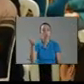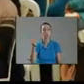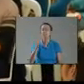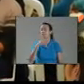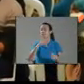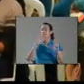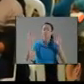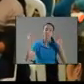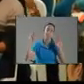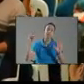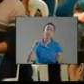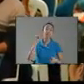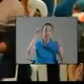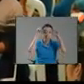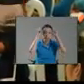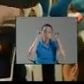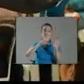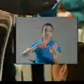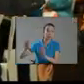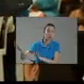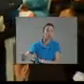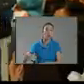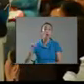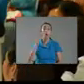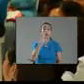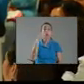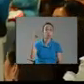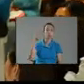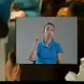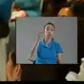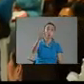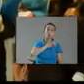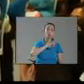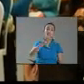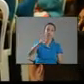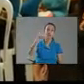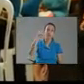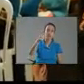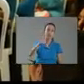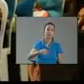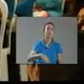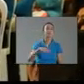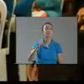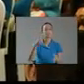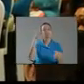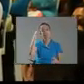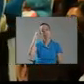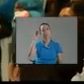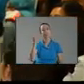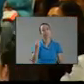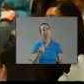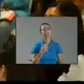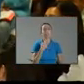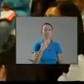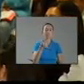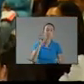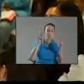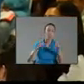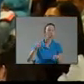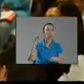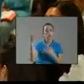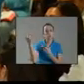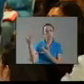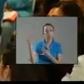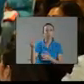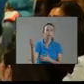veo oscuramente, pero yo sé que tú estarás conmigo. Yo sé